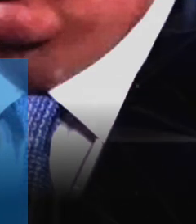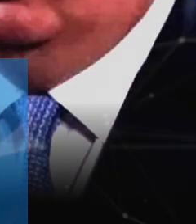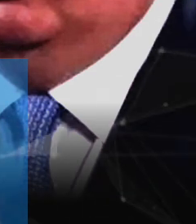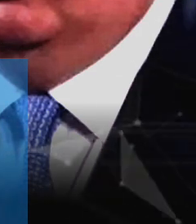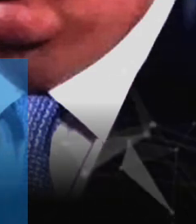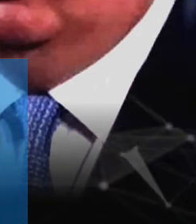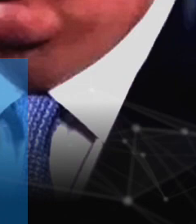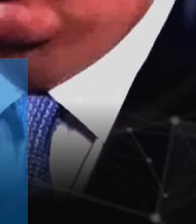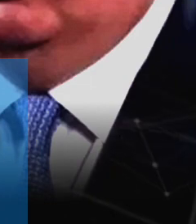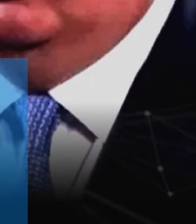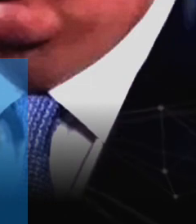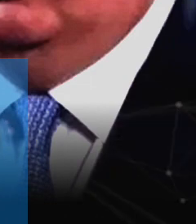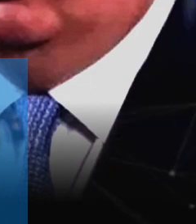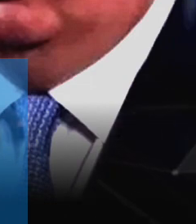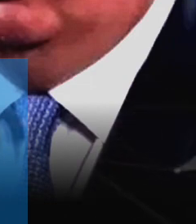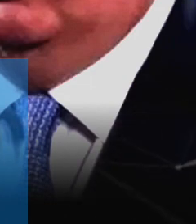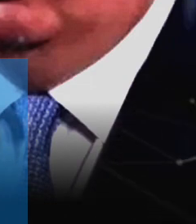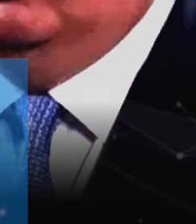de nuestro canal.